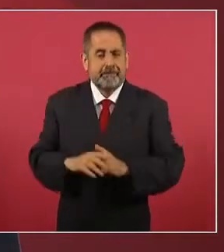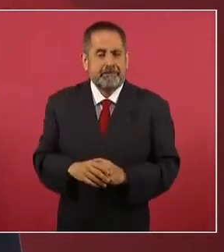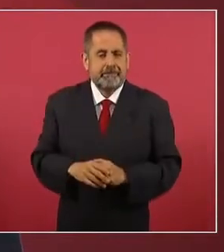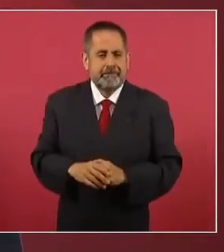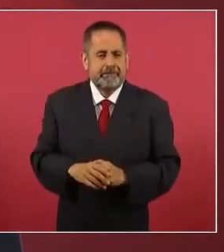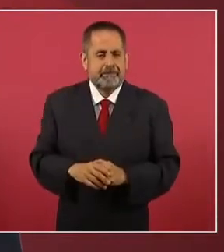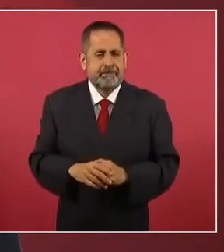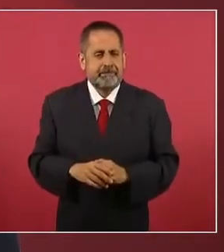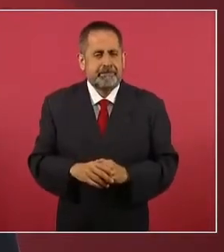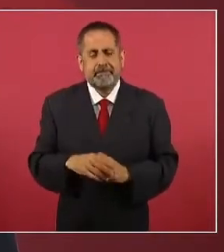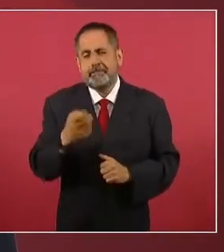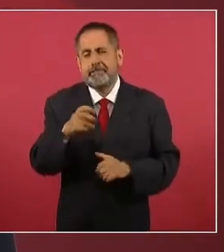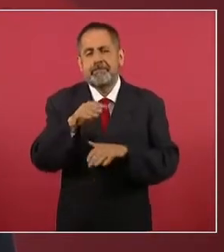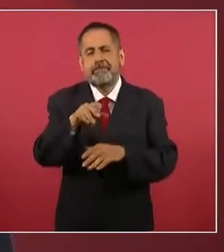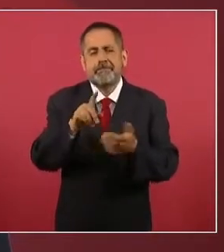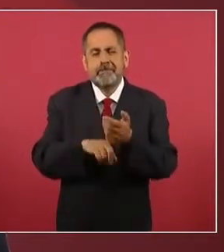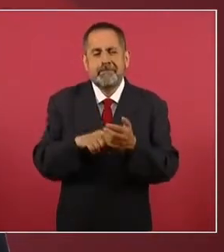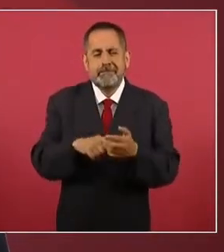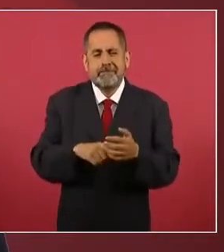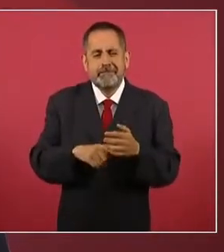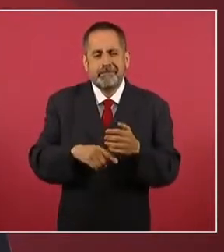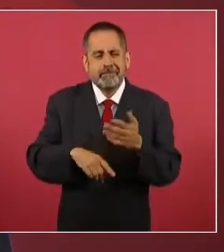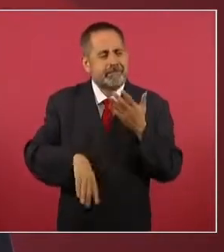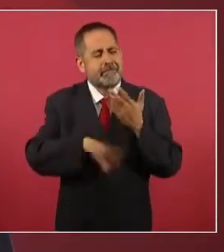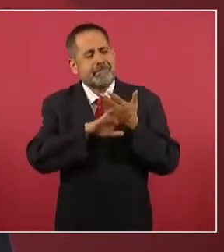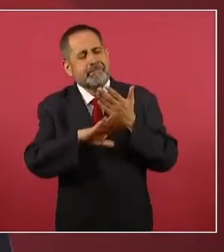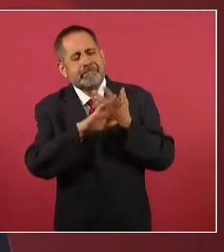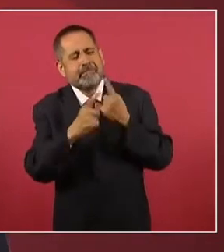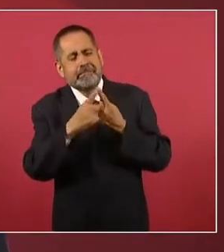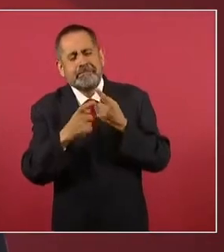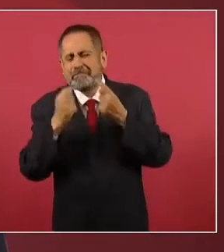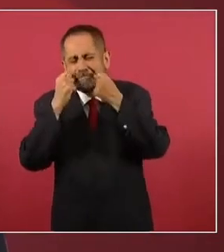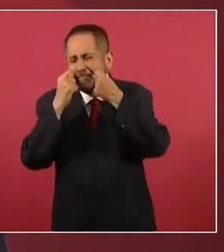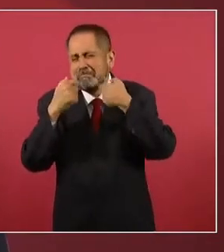Y acerca de las críticas, no hay ningún problema.